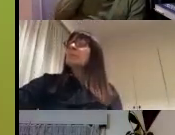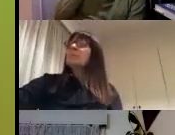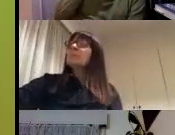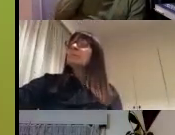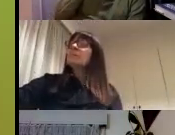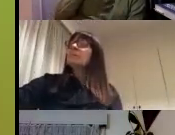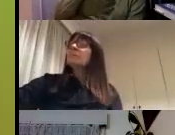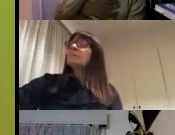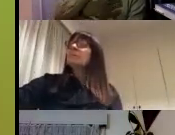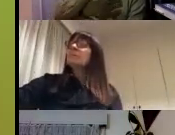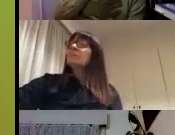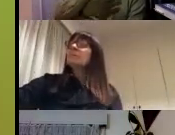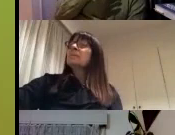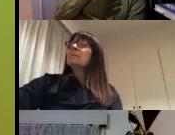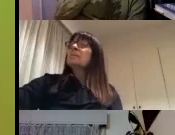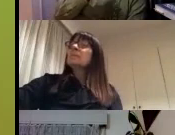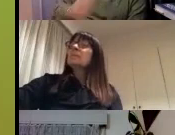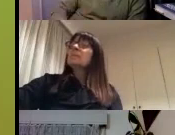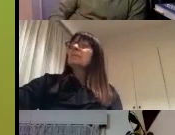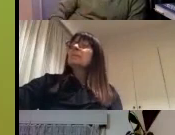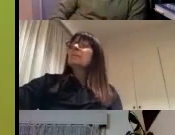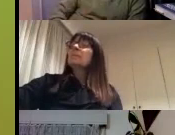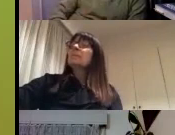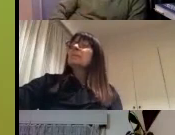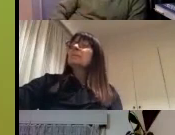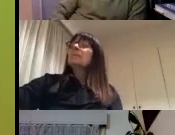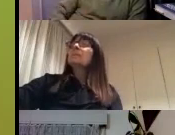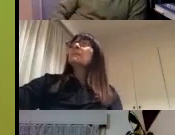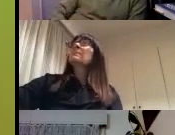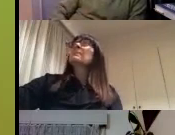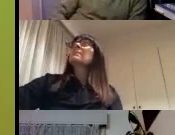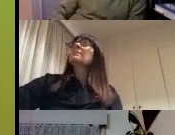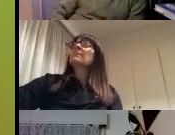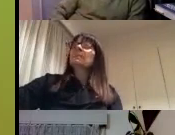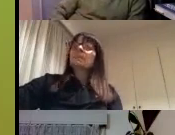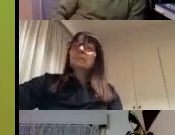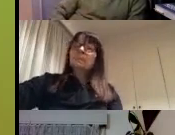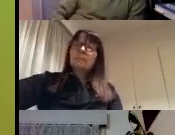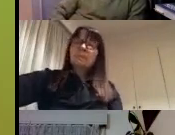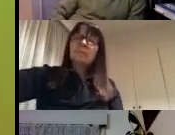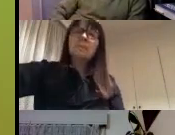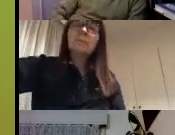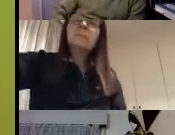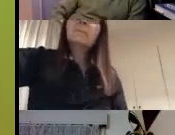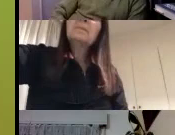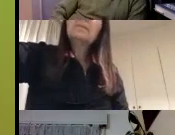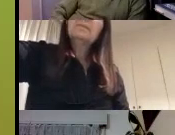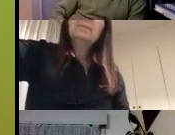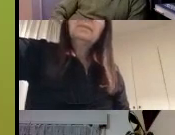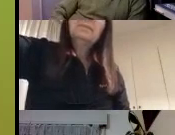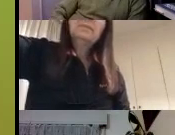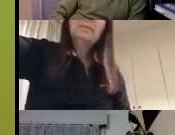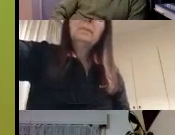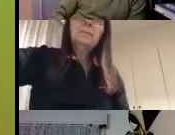qué son las aves, por qué y cómo observar aves, seleccionaron los binóculos, ¿no? Y que en toda